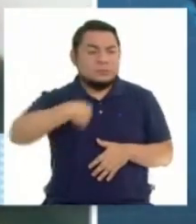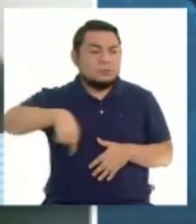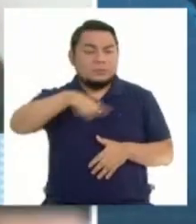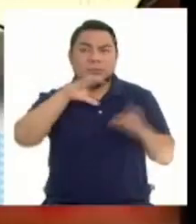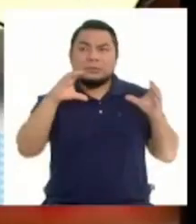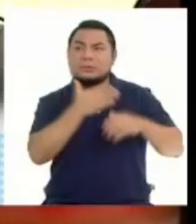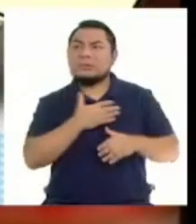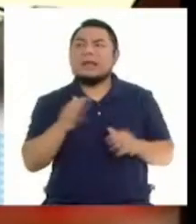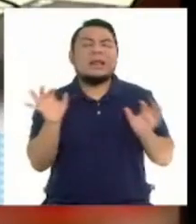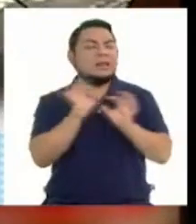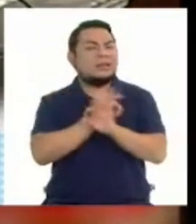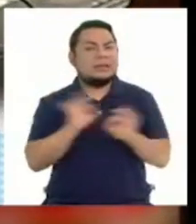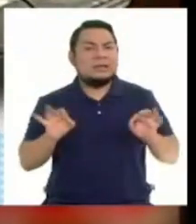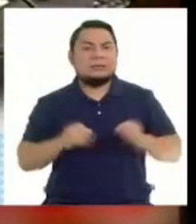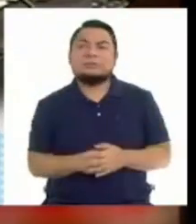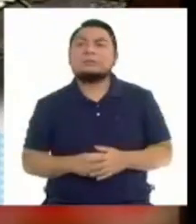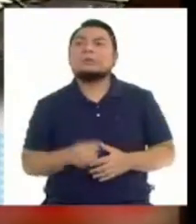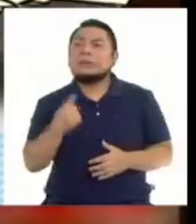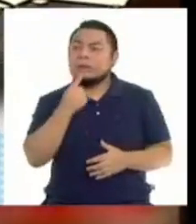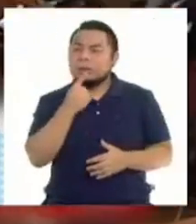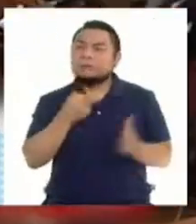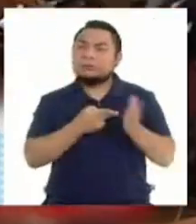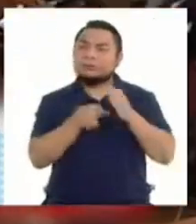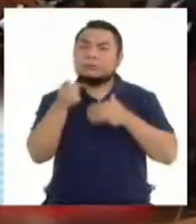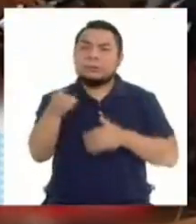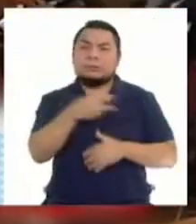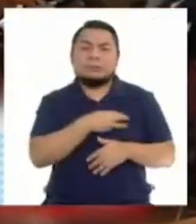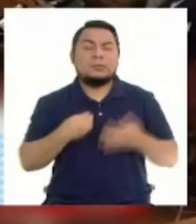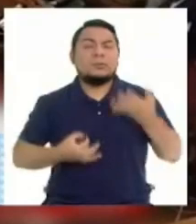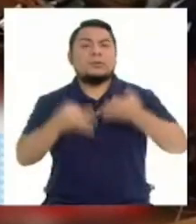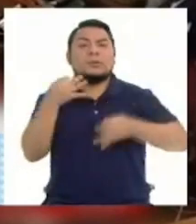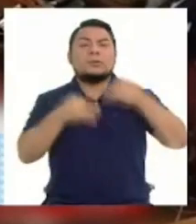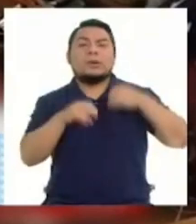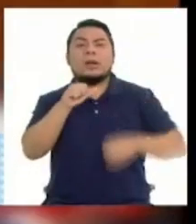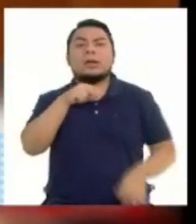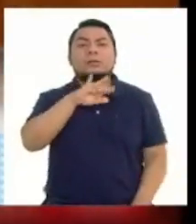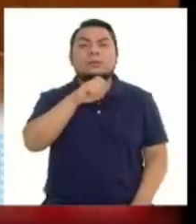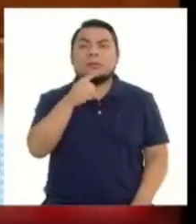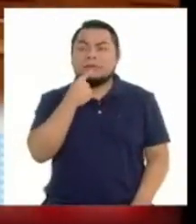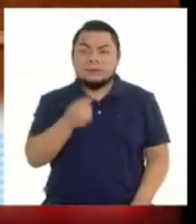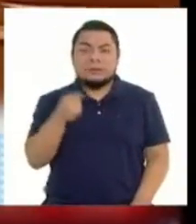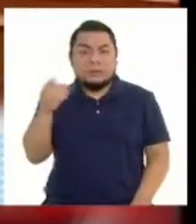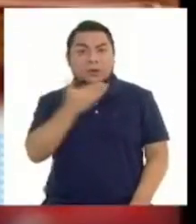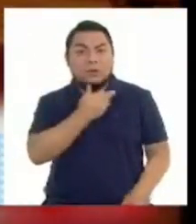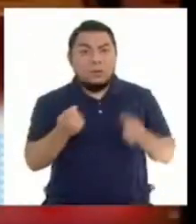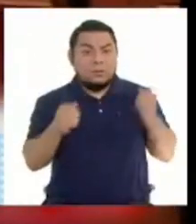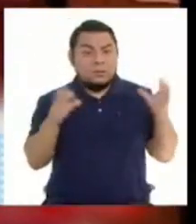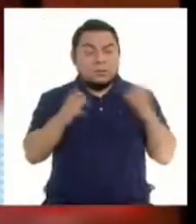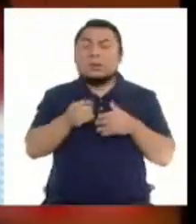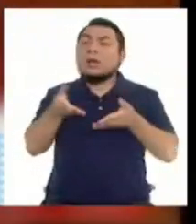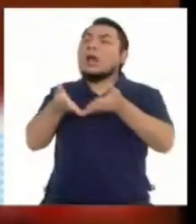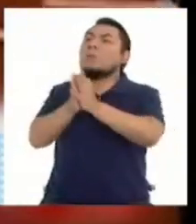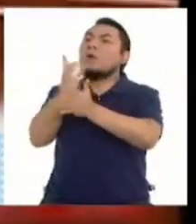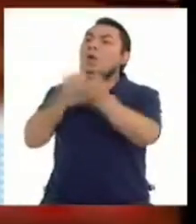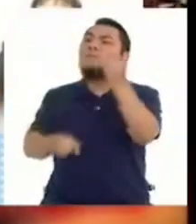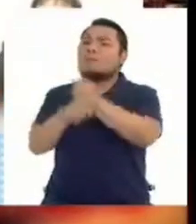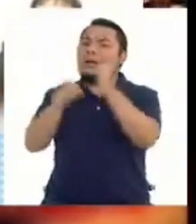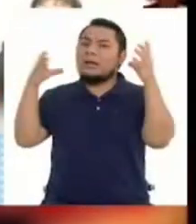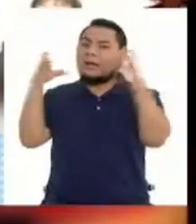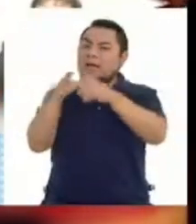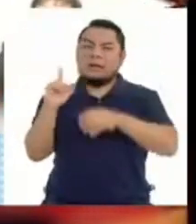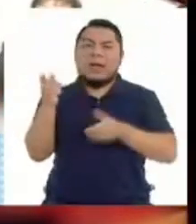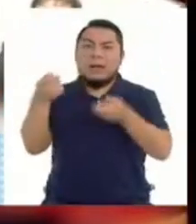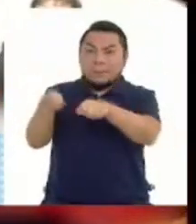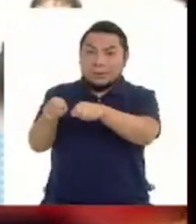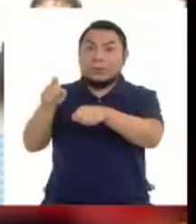eso de forma categórica el ministro de justicia aníbal torres descartó que el gobierno recurre a la cuestión de confianza para